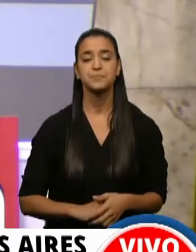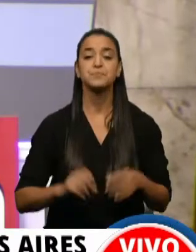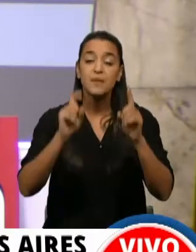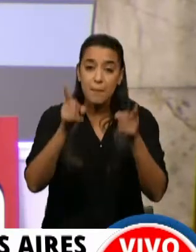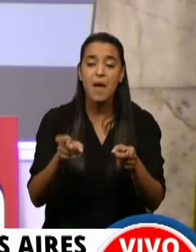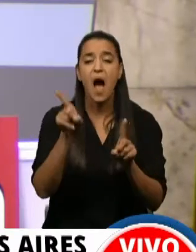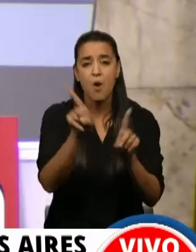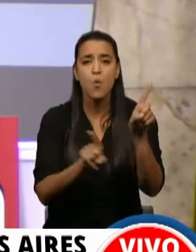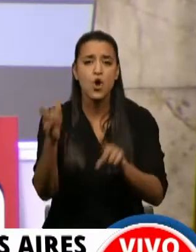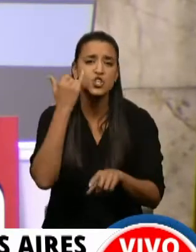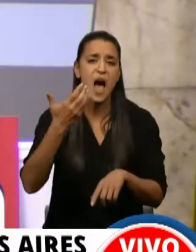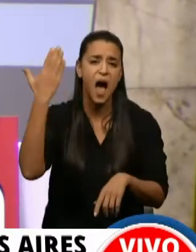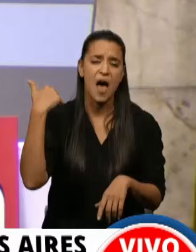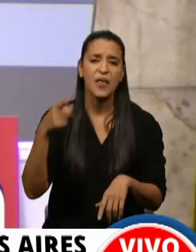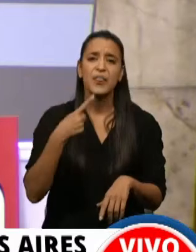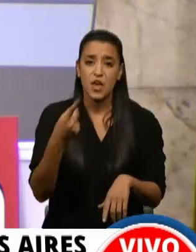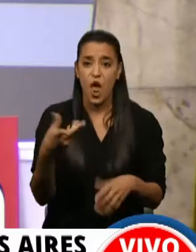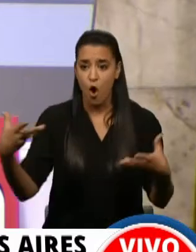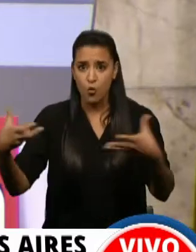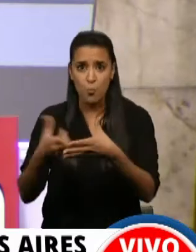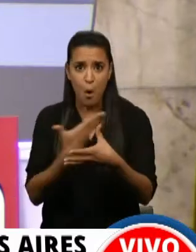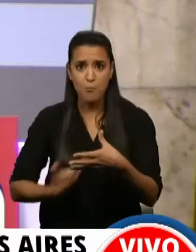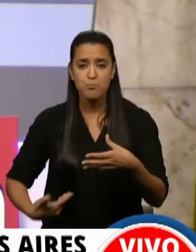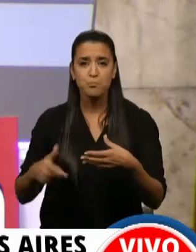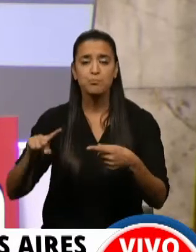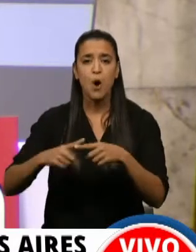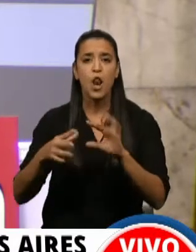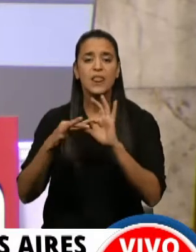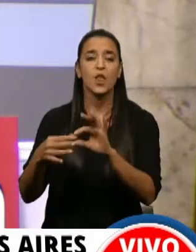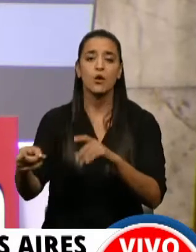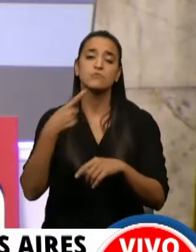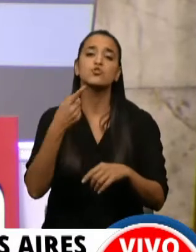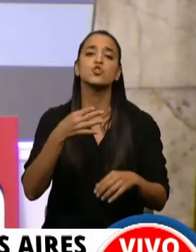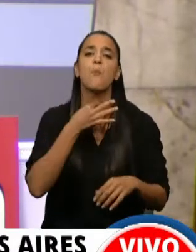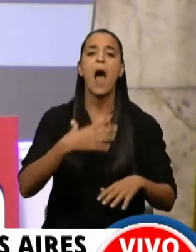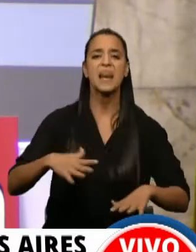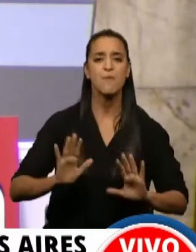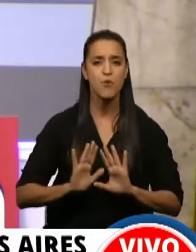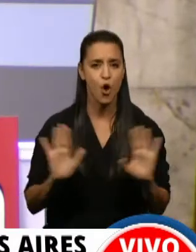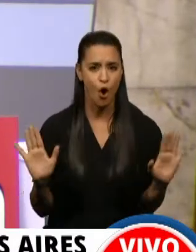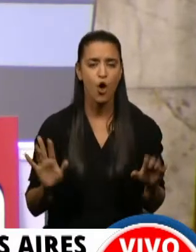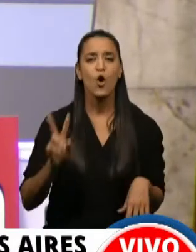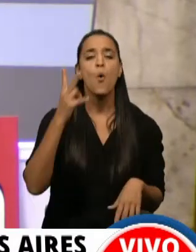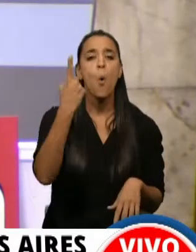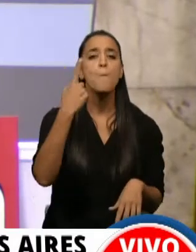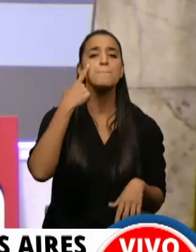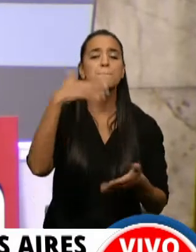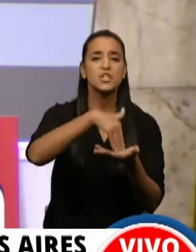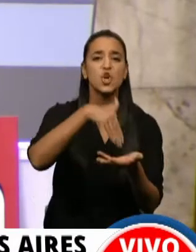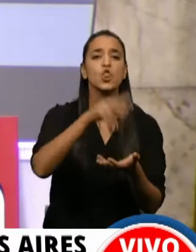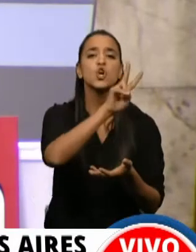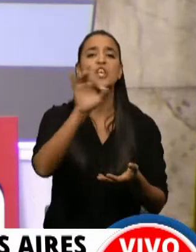Inclusive hasta algunos ya han tenido que reconocer desde el oficialismo que esto es solo un alivio, efectivamente, para 1.200.000